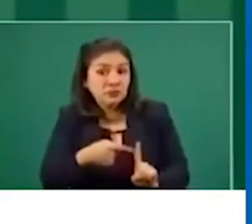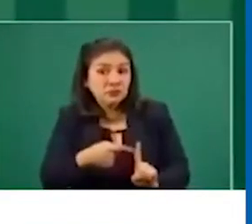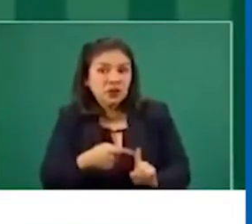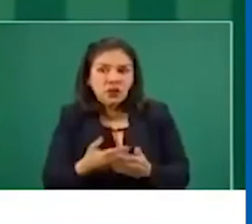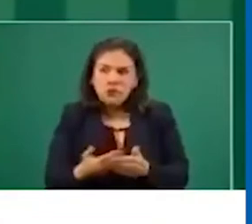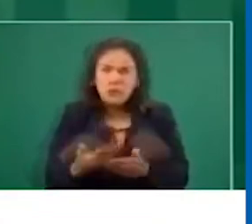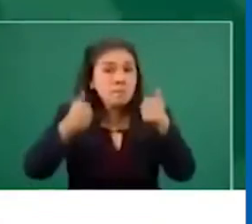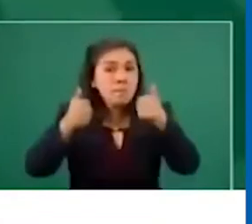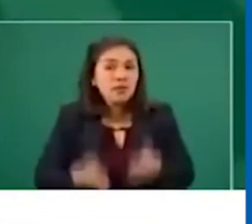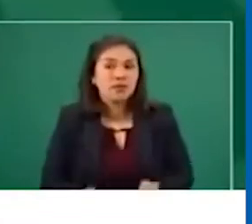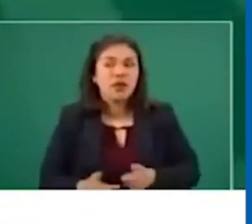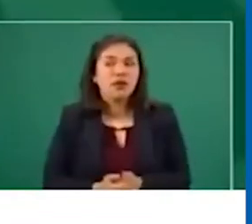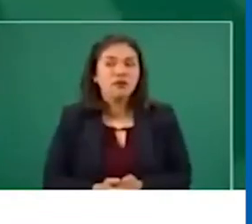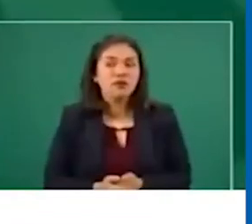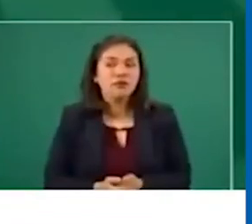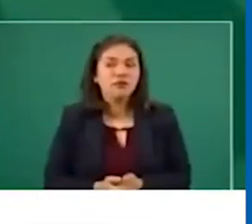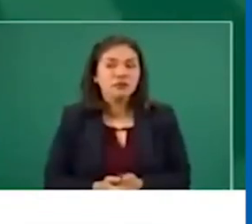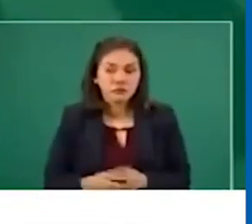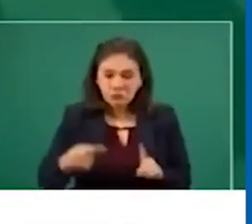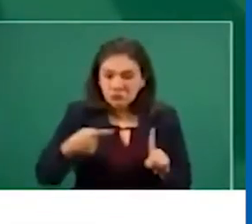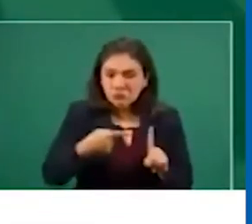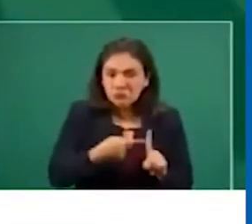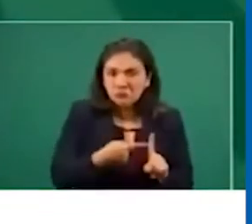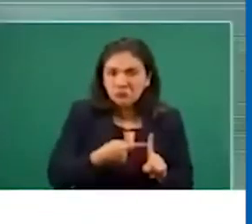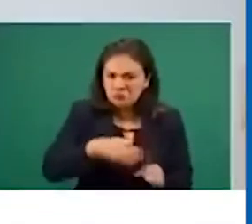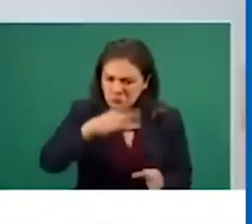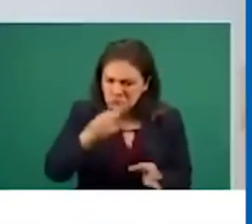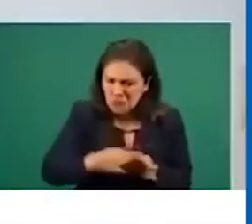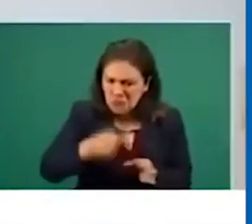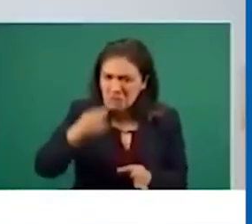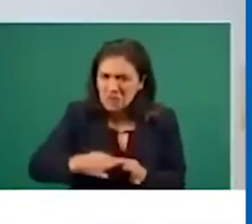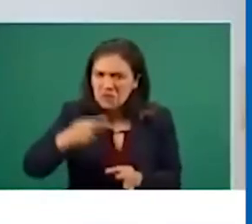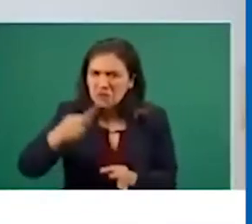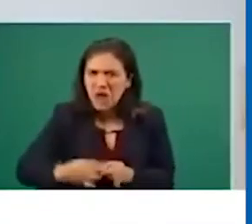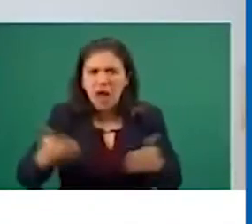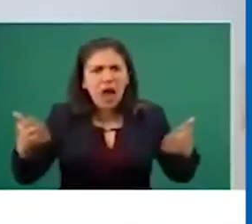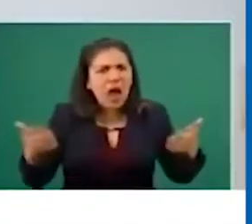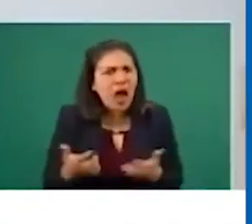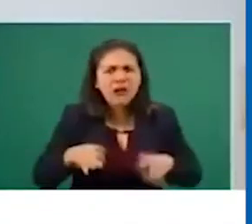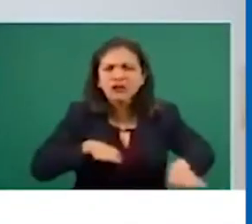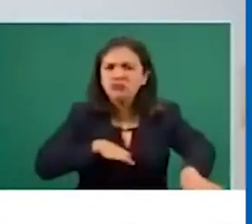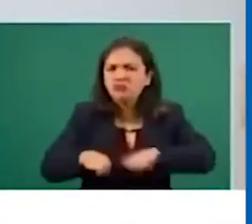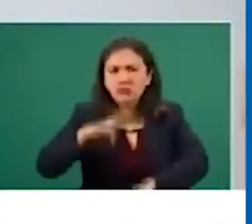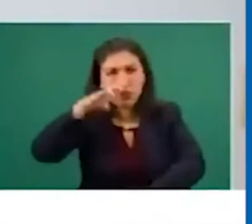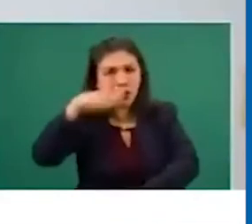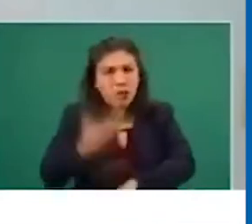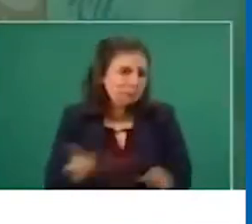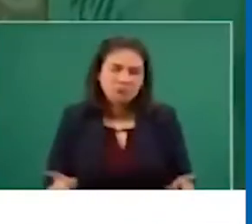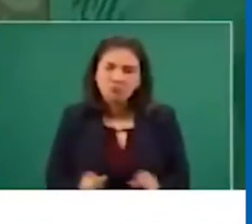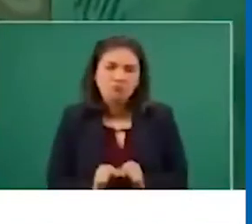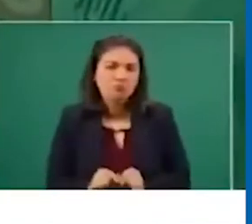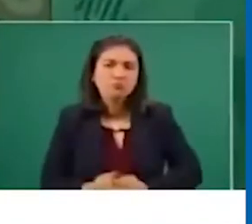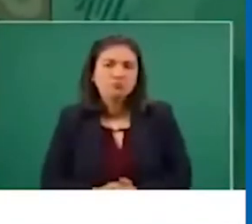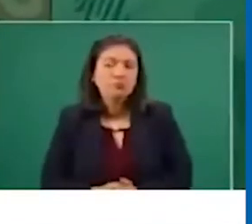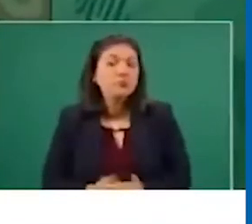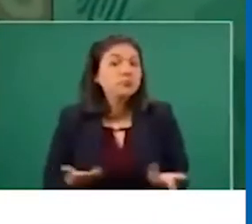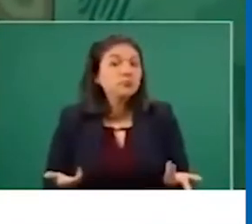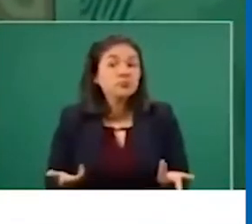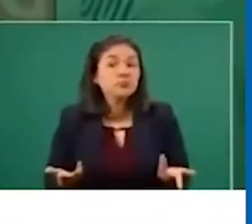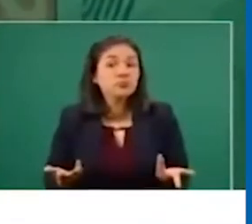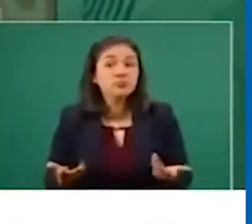bastante, que ha estado cumpliendo cabalmente con su responsabilidad y que